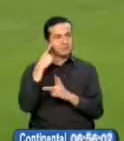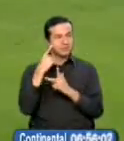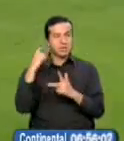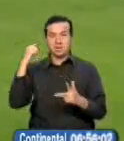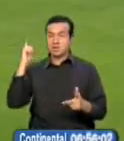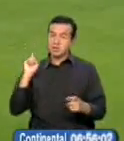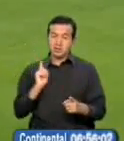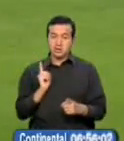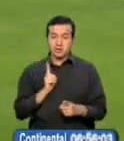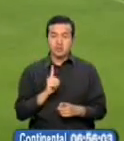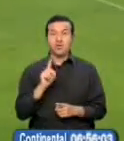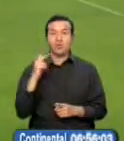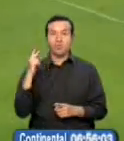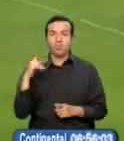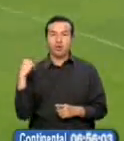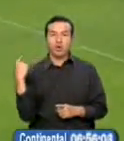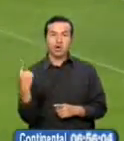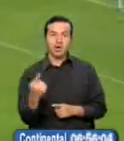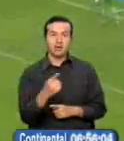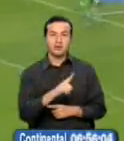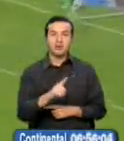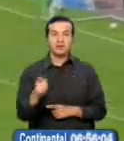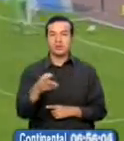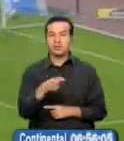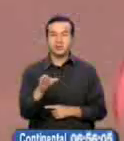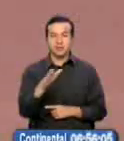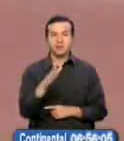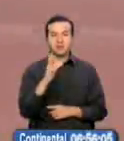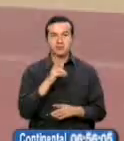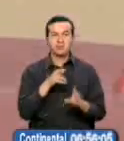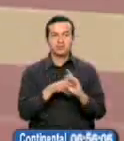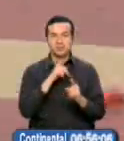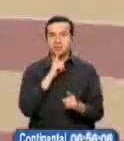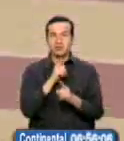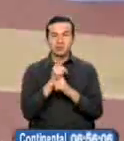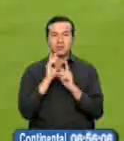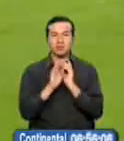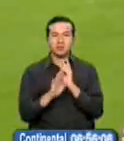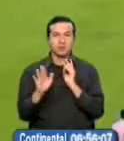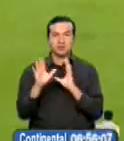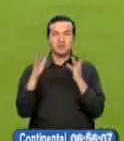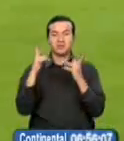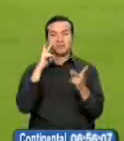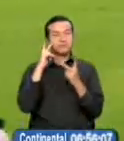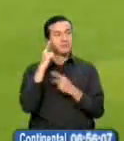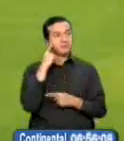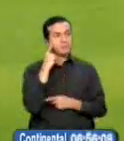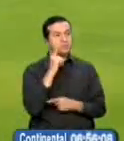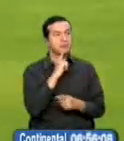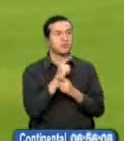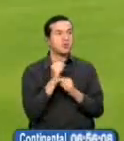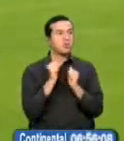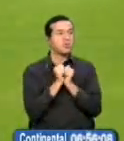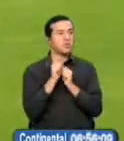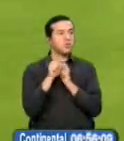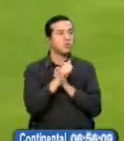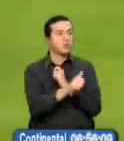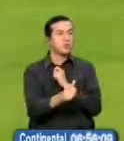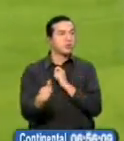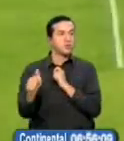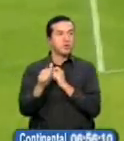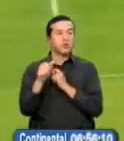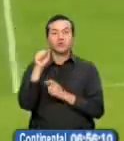el volante Roberto Garcés, y es otro que también se hizo presente en el marcador y lo celebraba de esta manera junto a los hinchas en la General